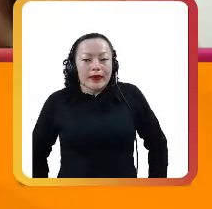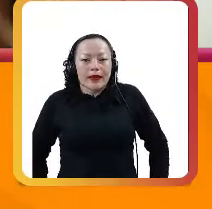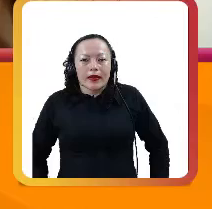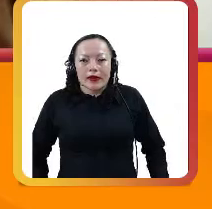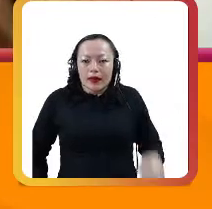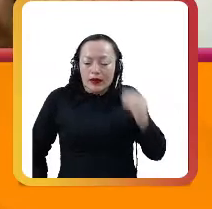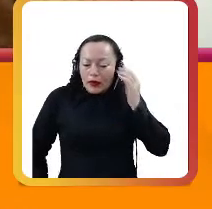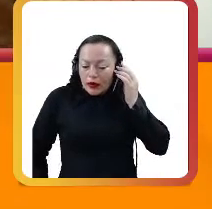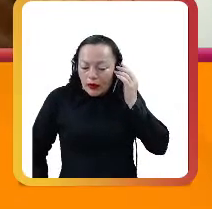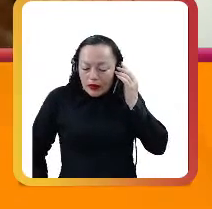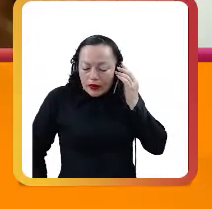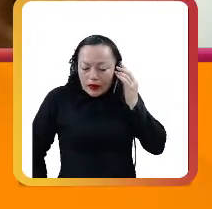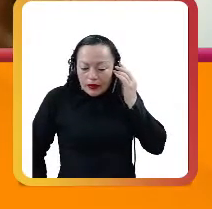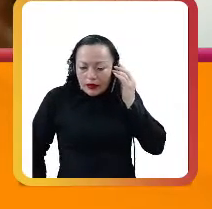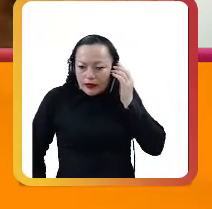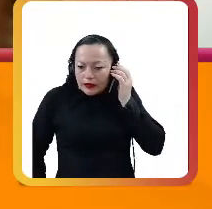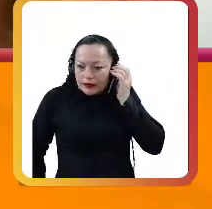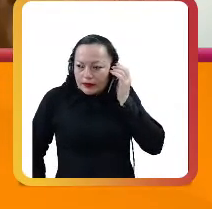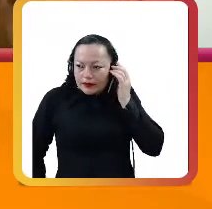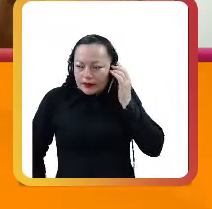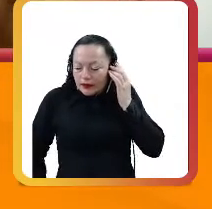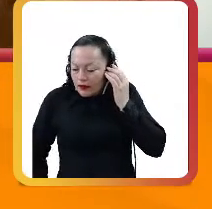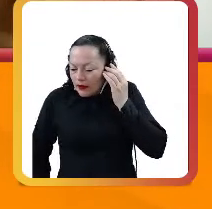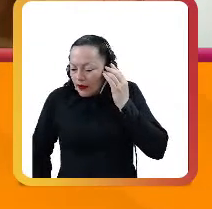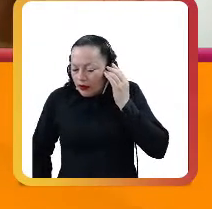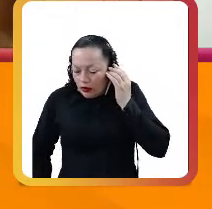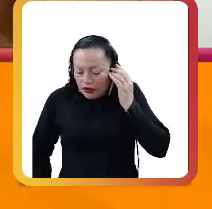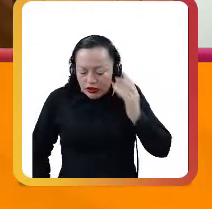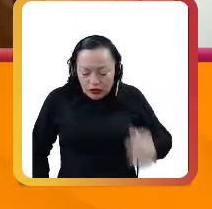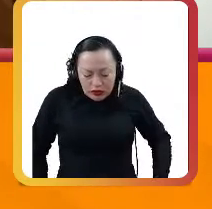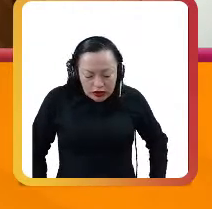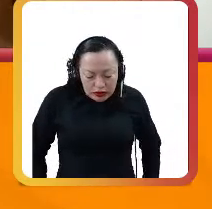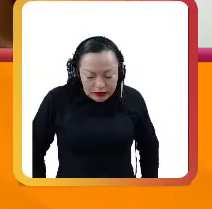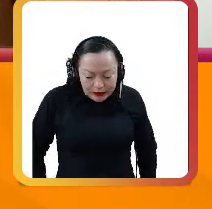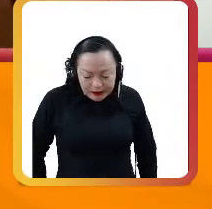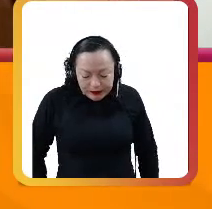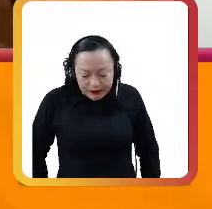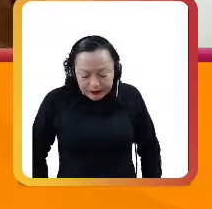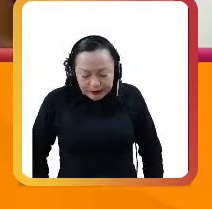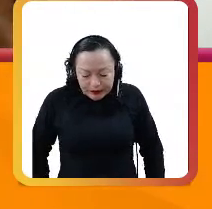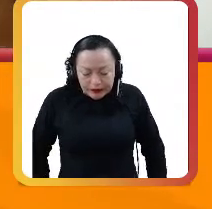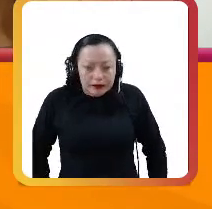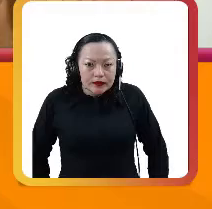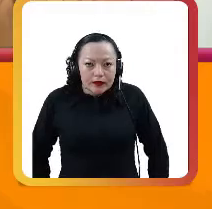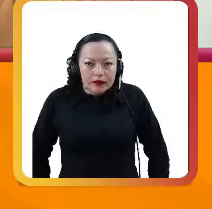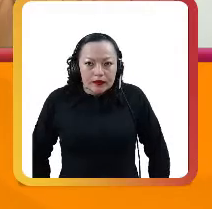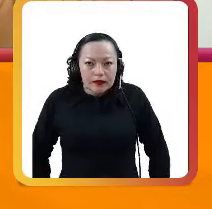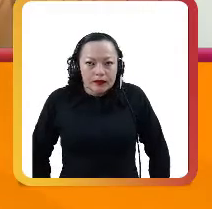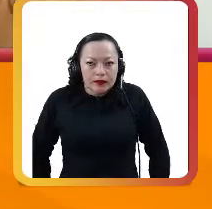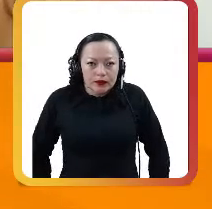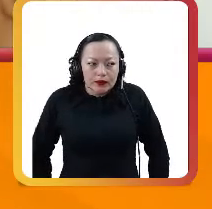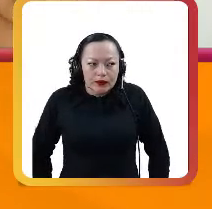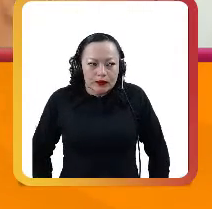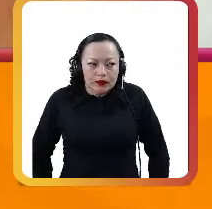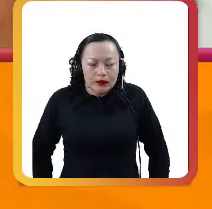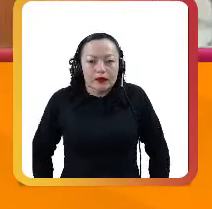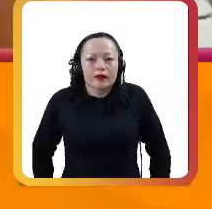Estamos de vuelta nuevamente con nuestro magazine Mañaneando, compartiendo con ustedes y diciéndoles buenos días en esta